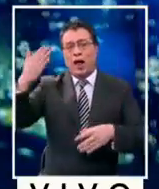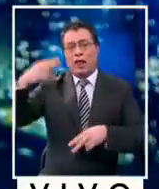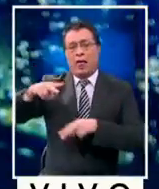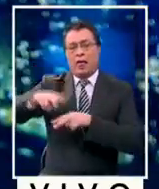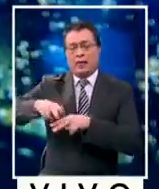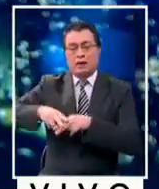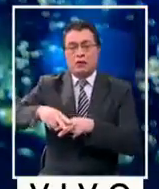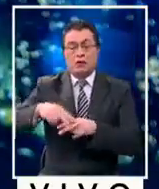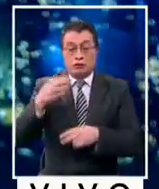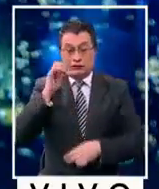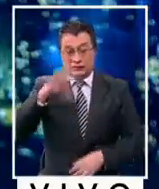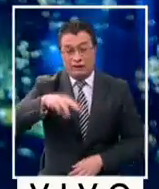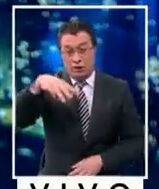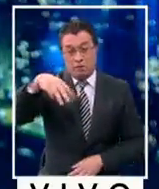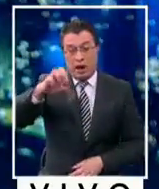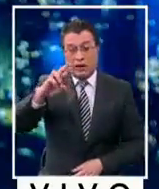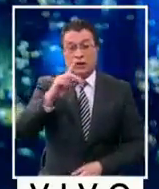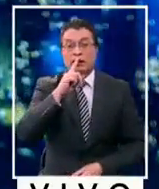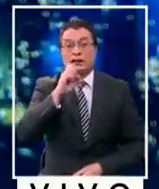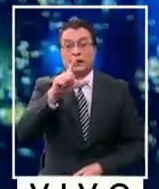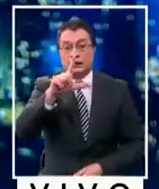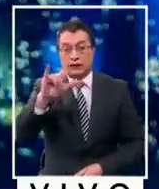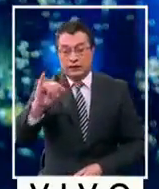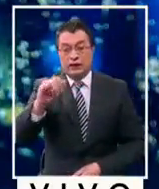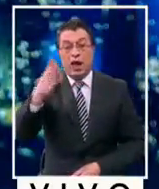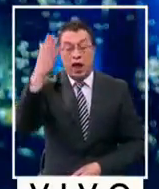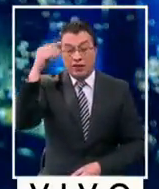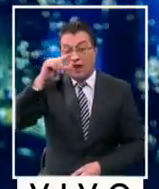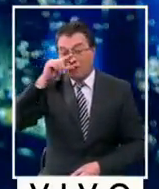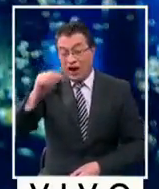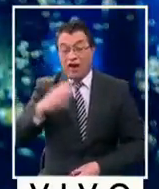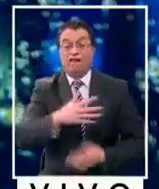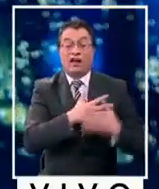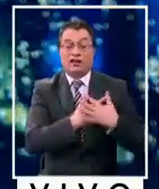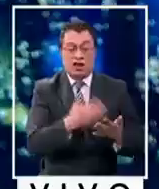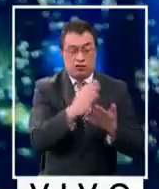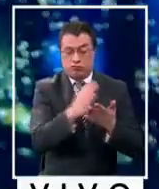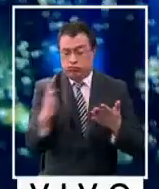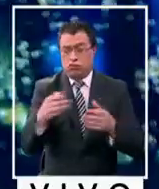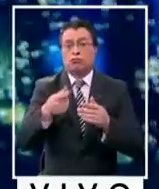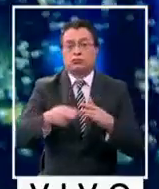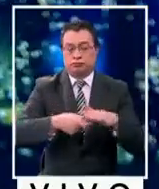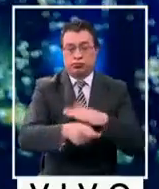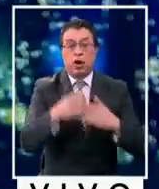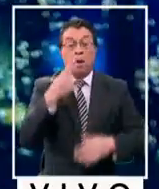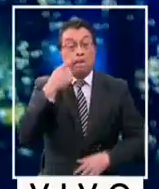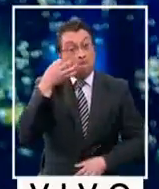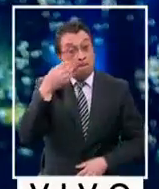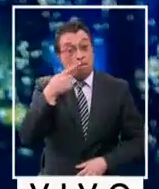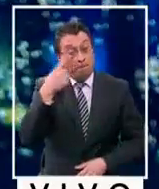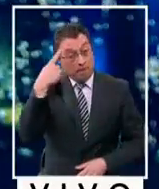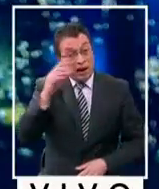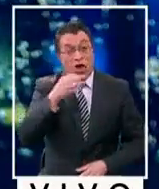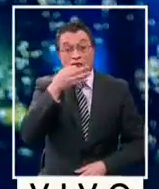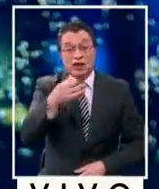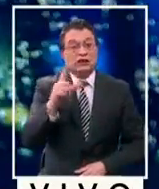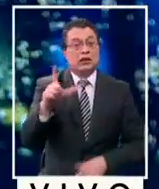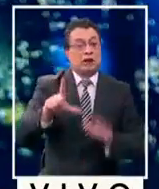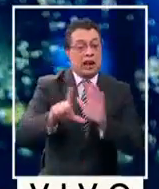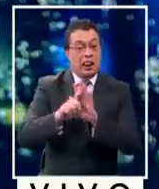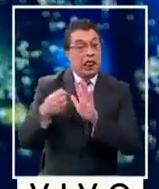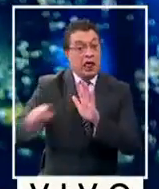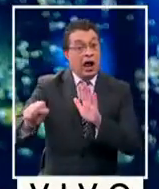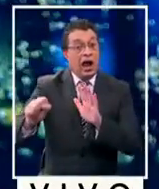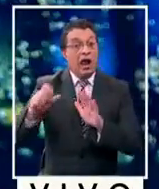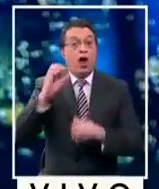nombres como el de Giorgio Martelli se repiten de la campaña de Frey a la de Bachelet, aunque él niega algo ilegal con OAS. En el